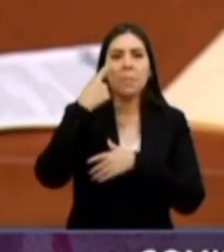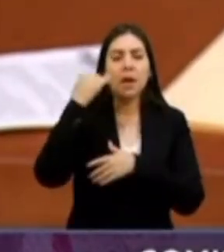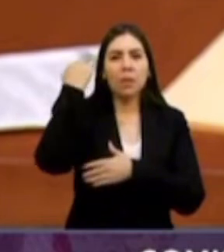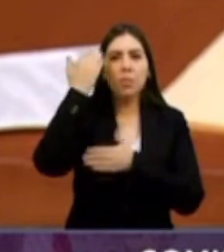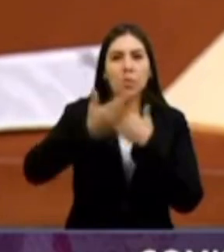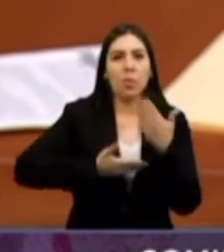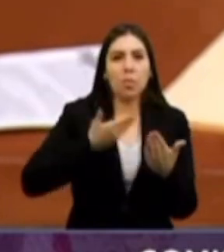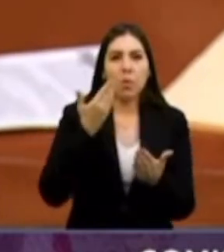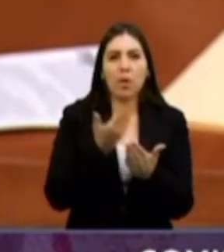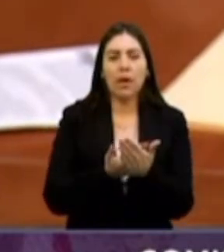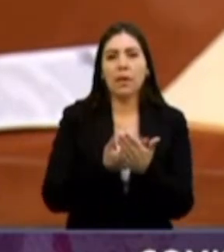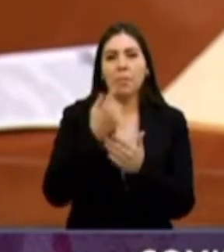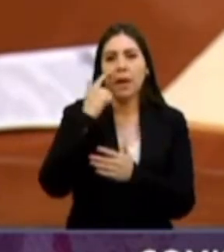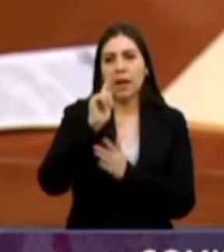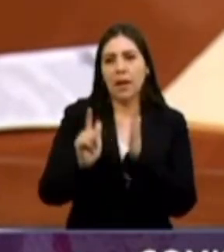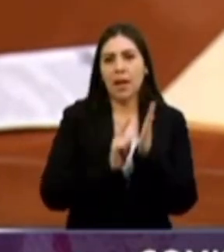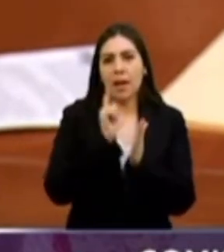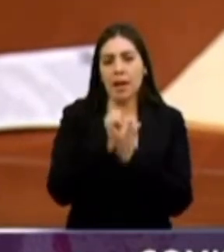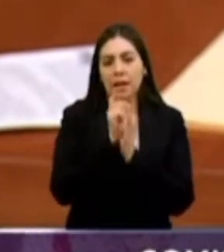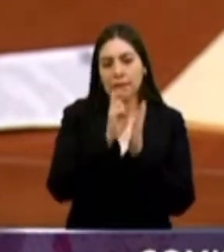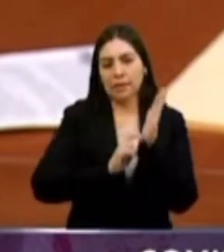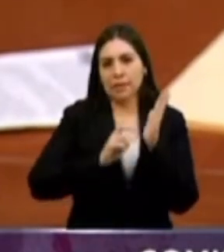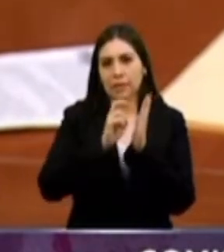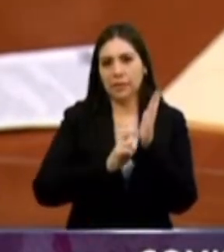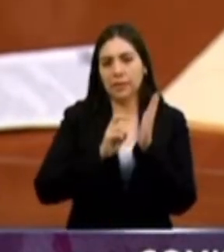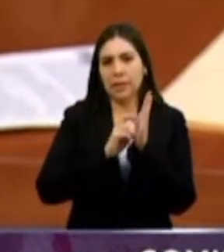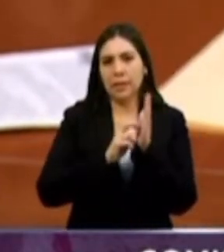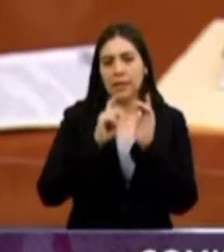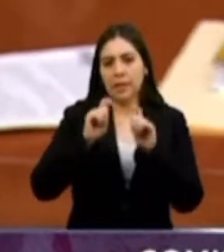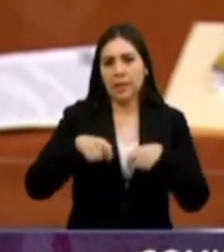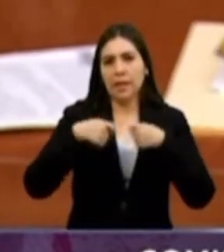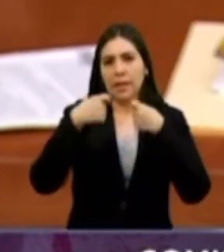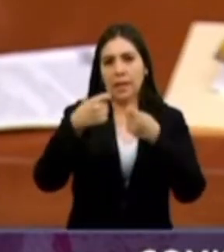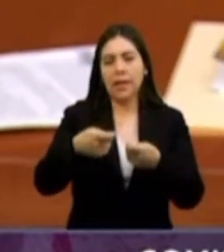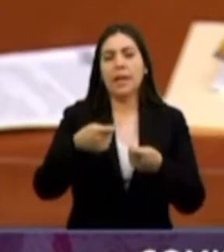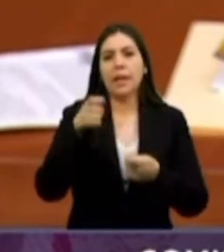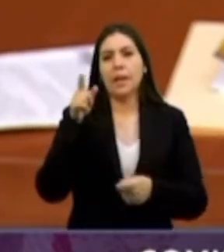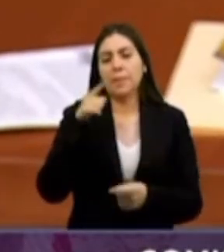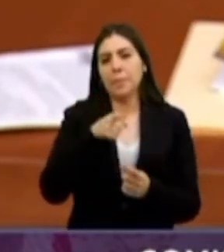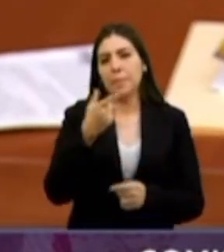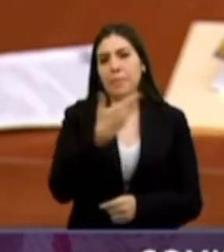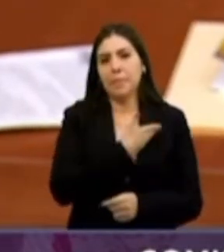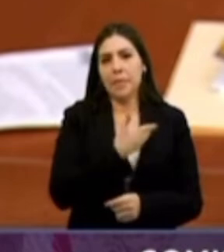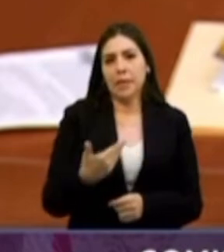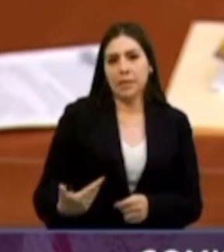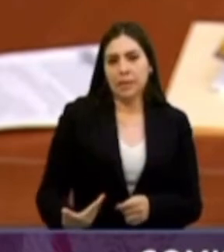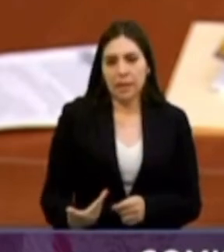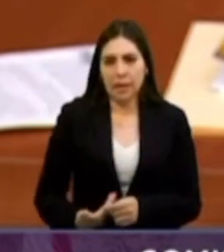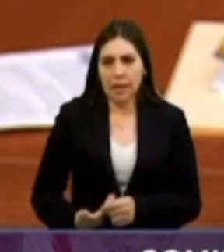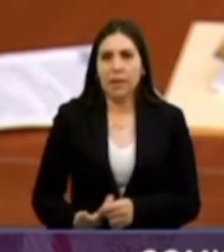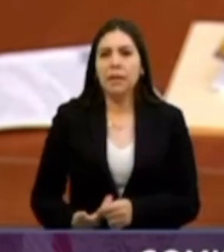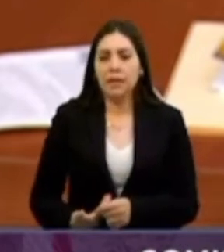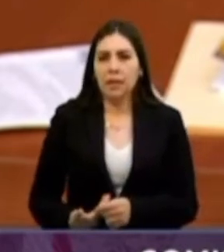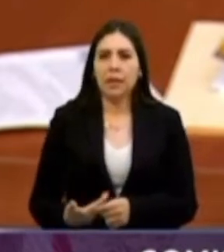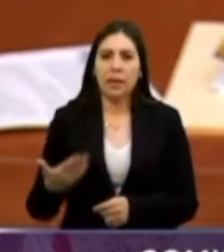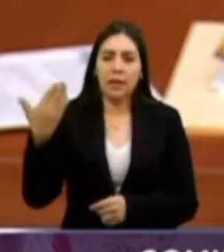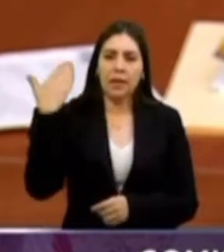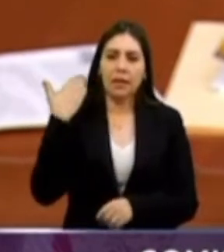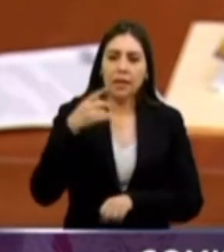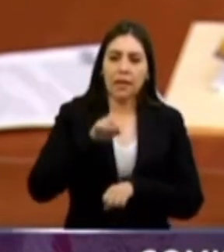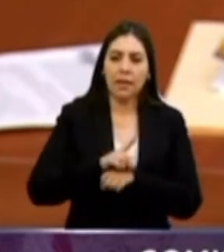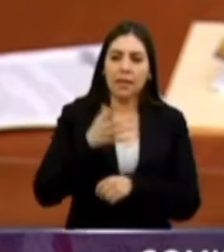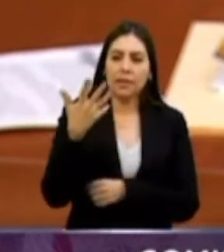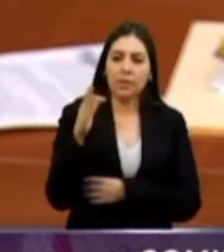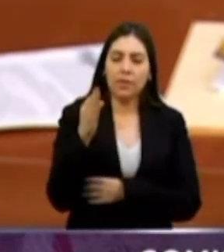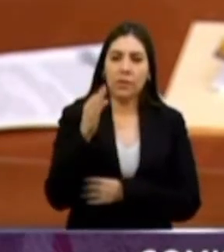de reformas constitucionales presentadas por el titular del Poder Ejecutivo Federal el 5 de